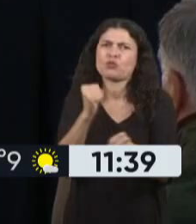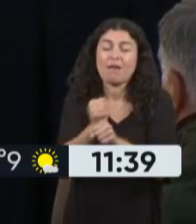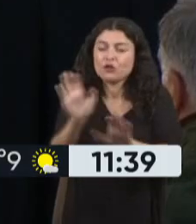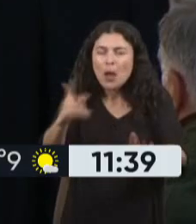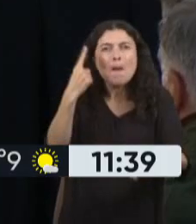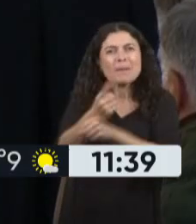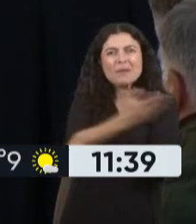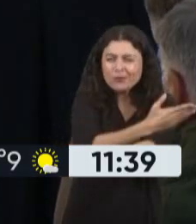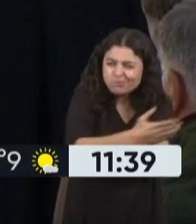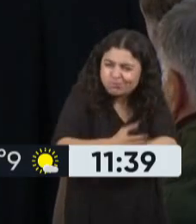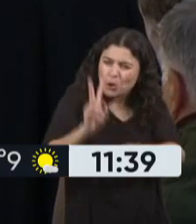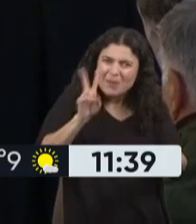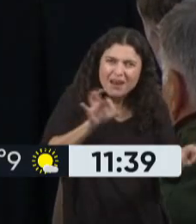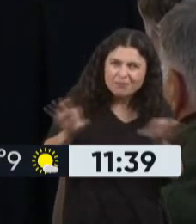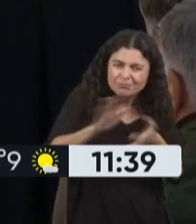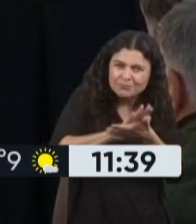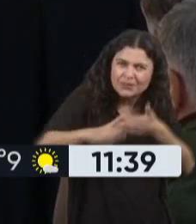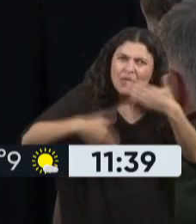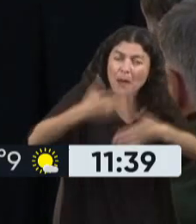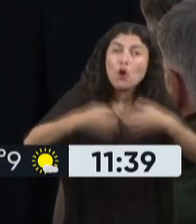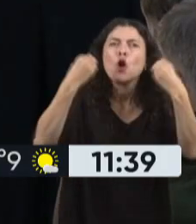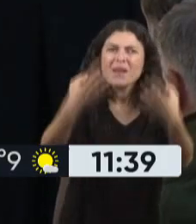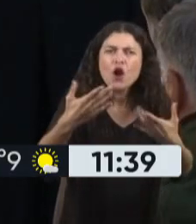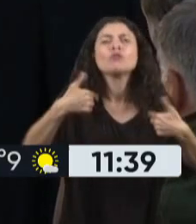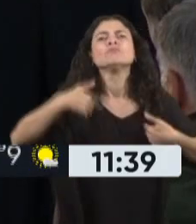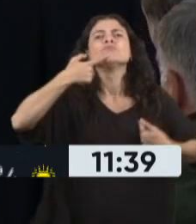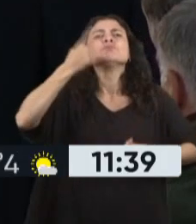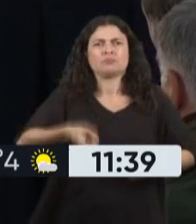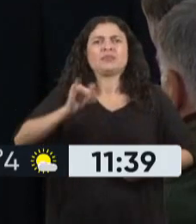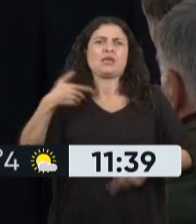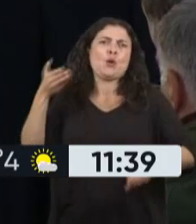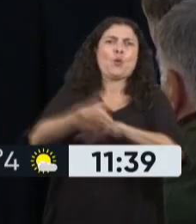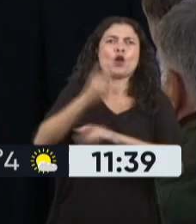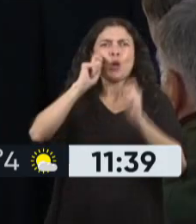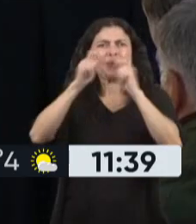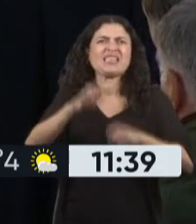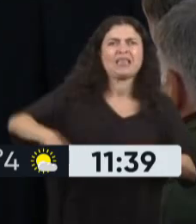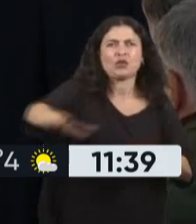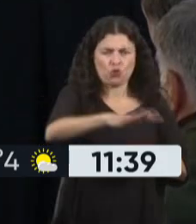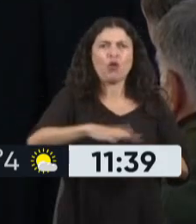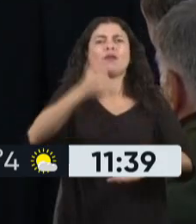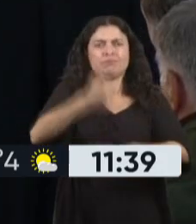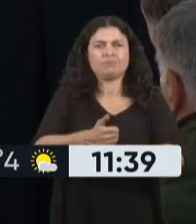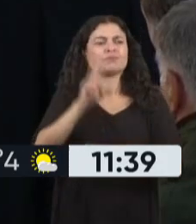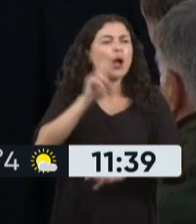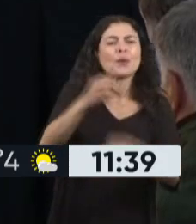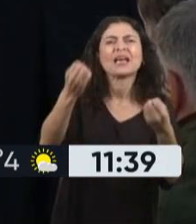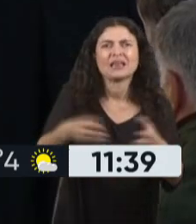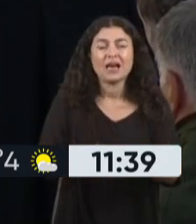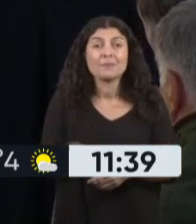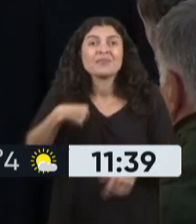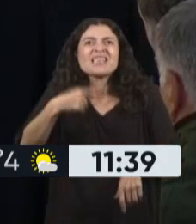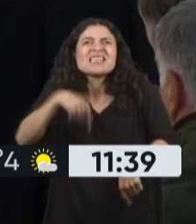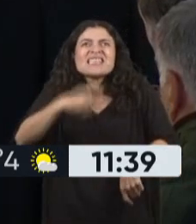grupos asignados a resolver esos problemas en un momento, digo, porque esto es así, digo, créanme que es así. Si yo voy el